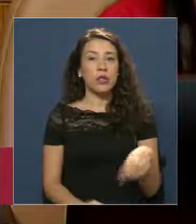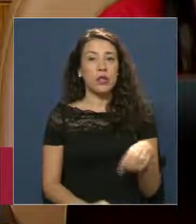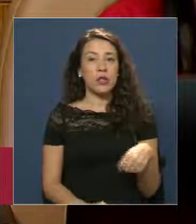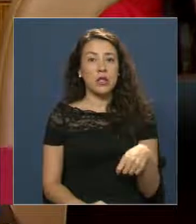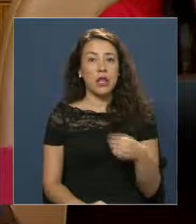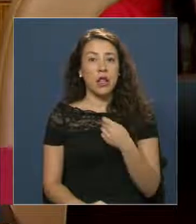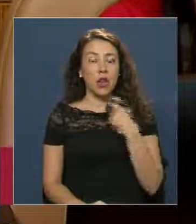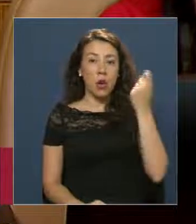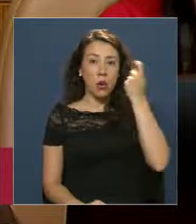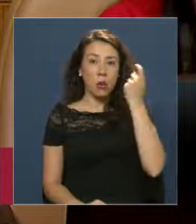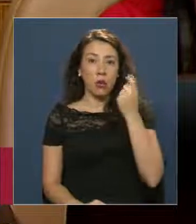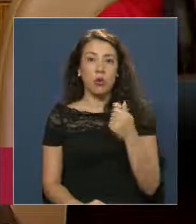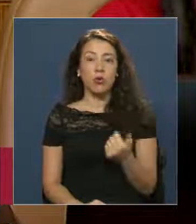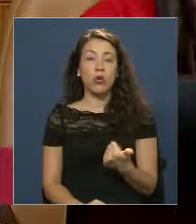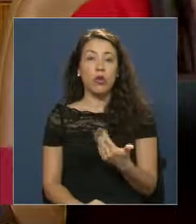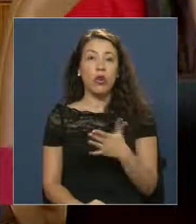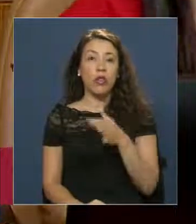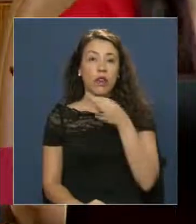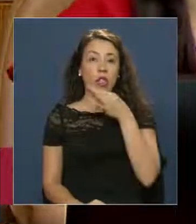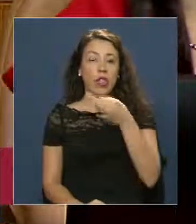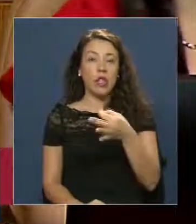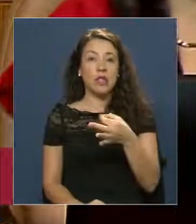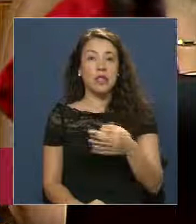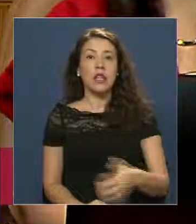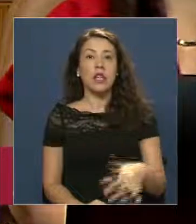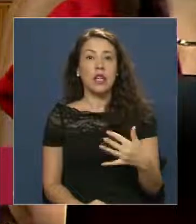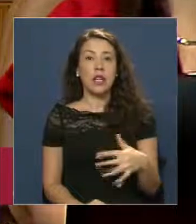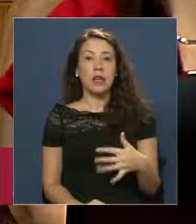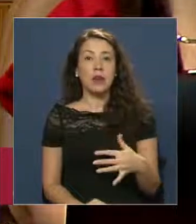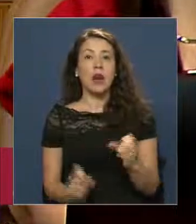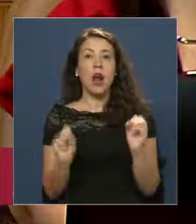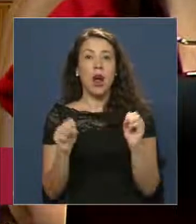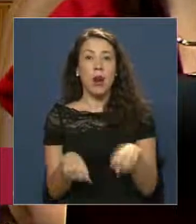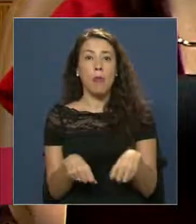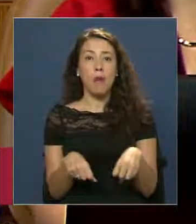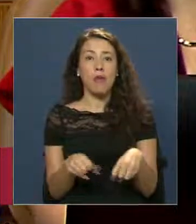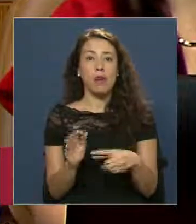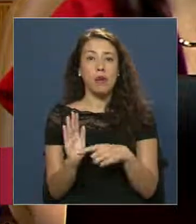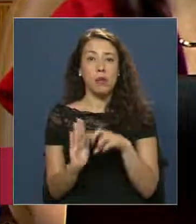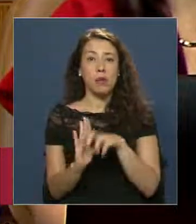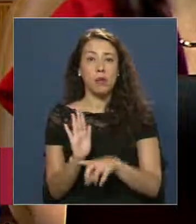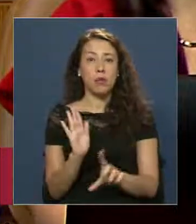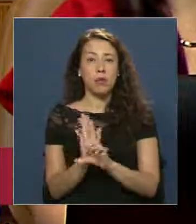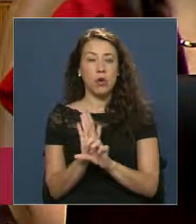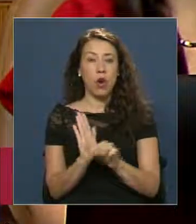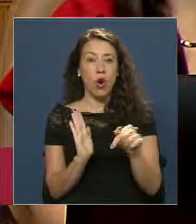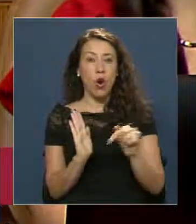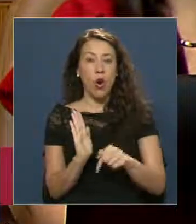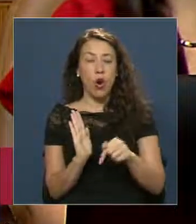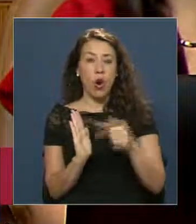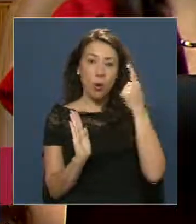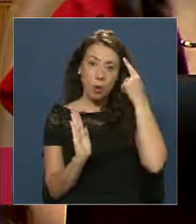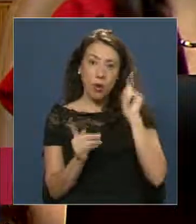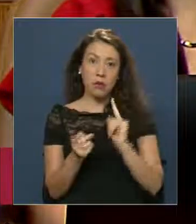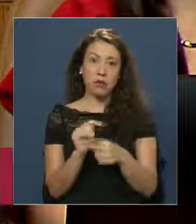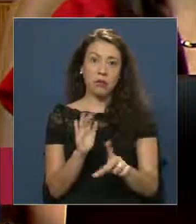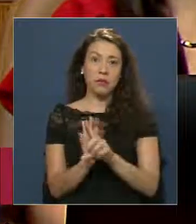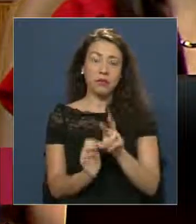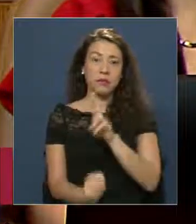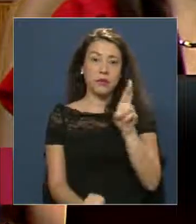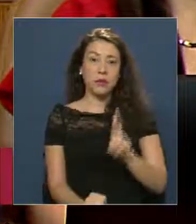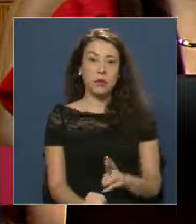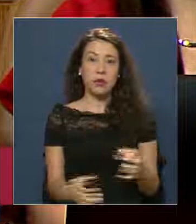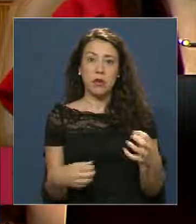y creo que es bueno decir que es importante aprobar este proyecto de ley hoy para que pueda ser ley de la